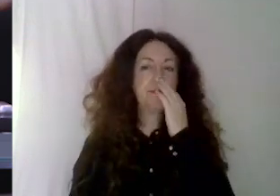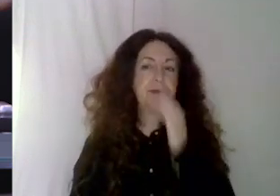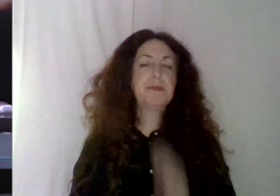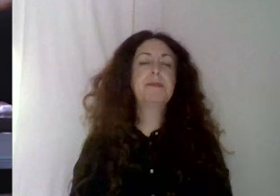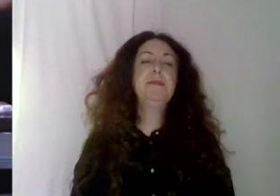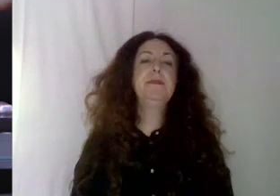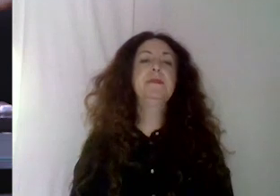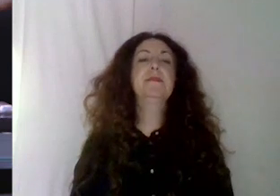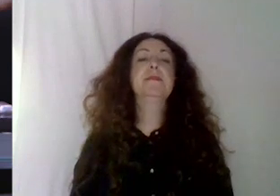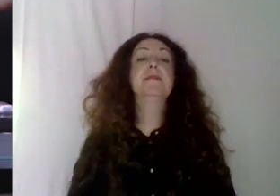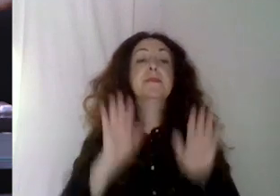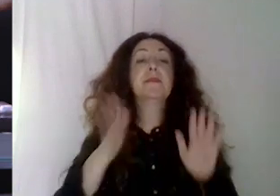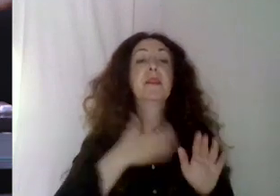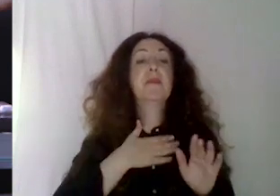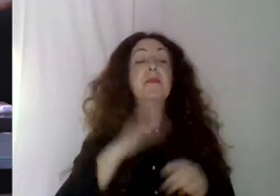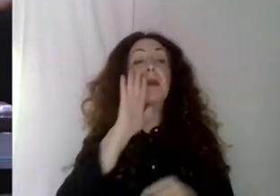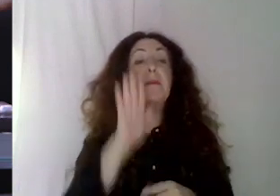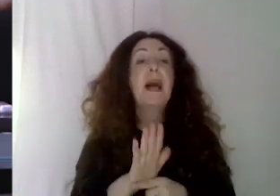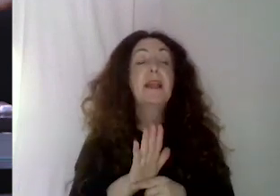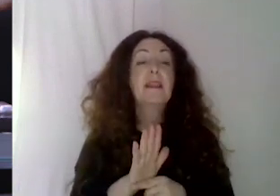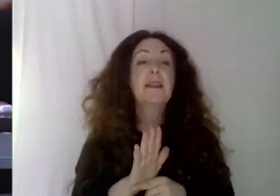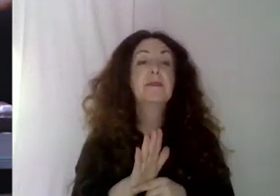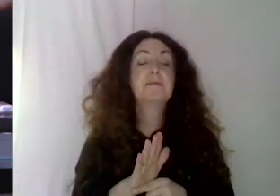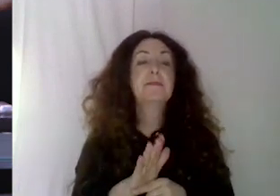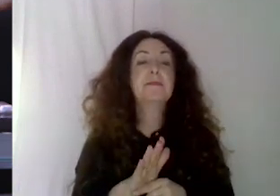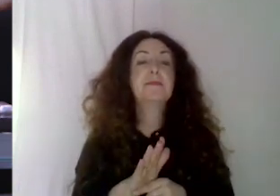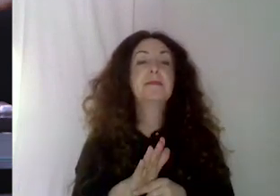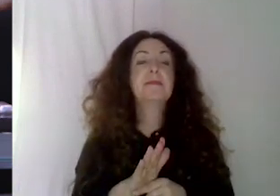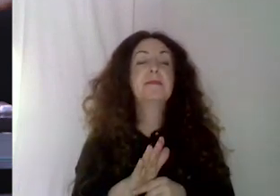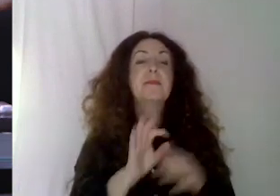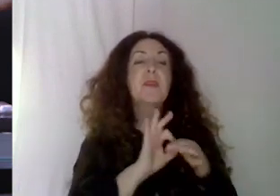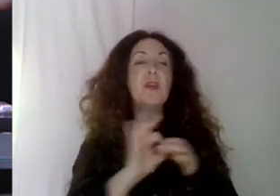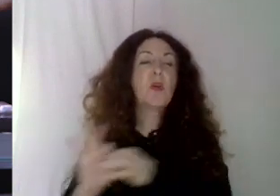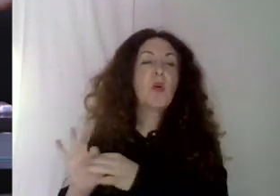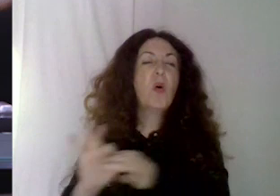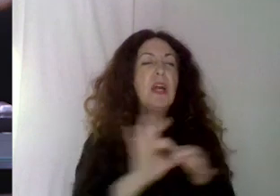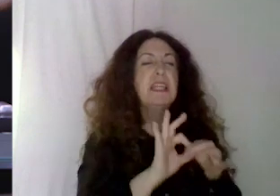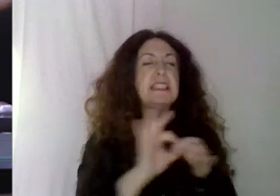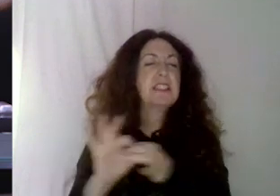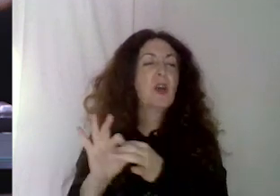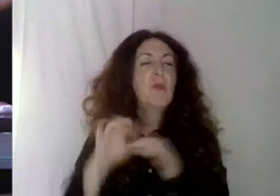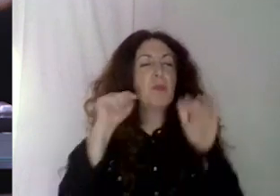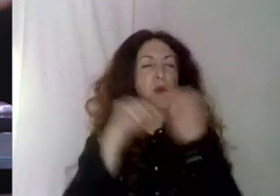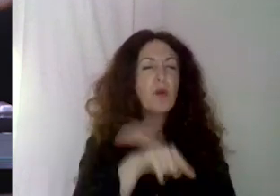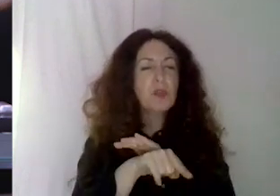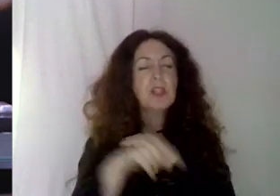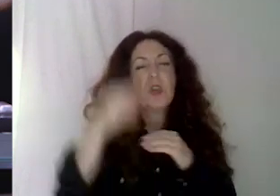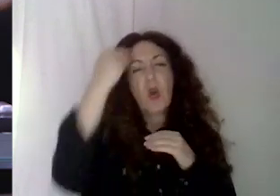y la lectura posterior que se puede hacer de ellos. En todo caso, ¿verdad?, esto